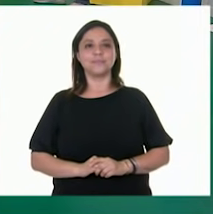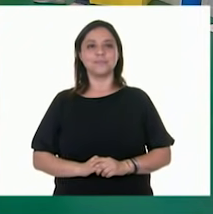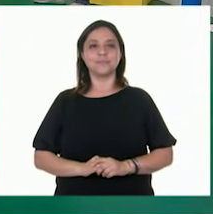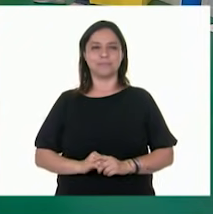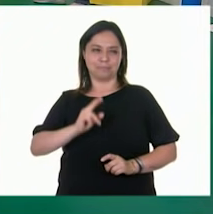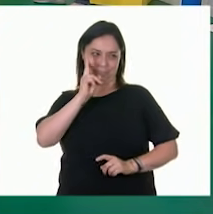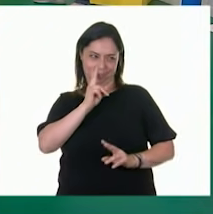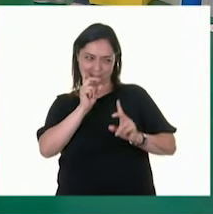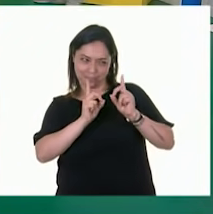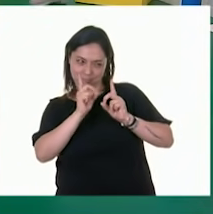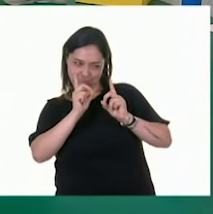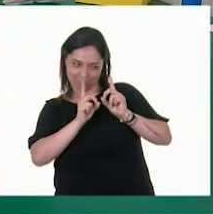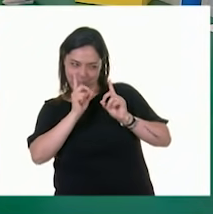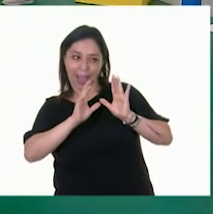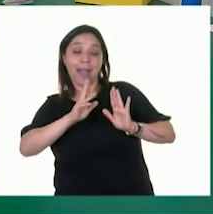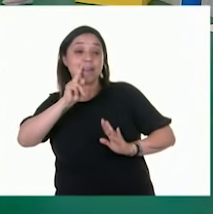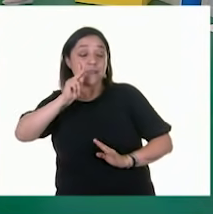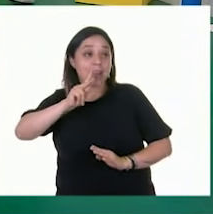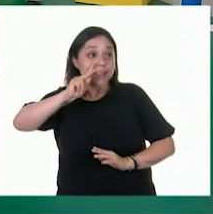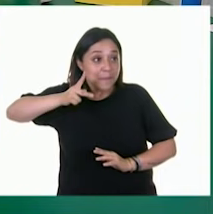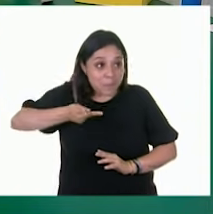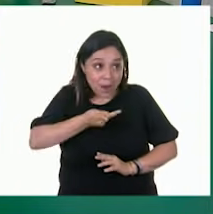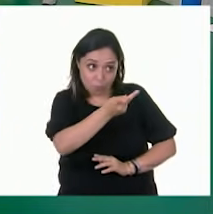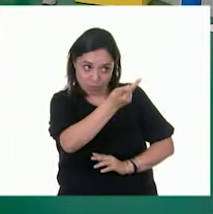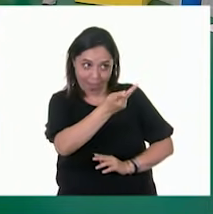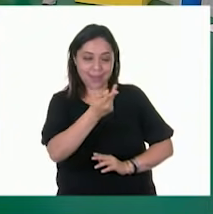a dudar un poco más. ¿Qué dice la pregunta? Mire.